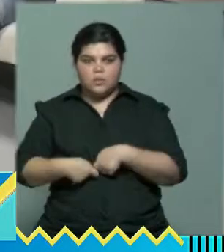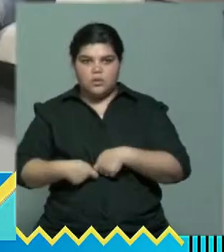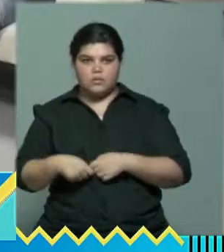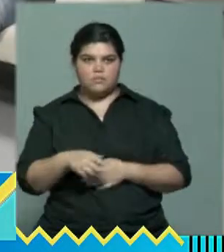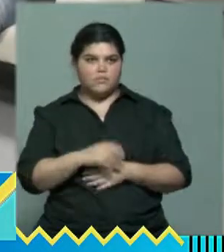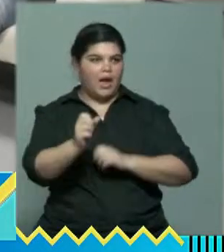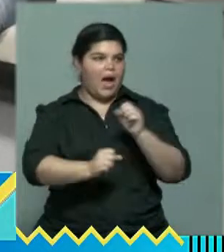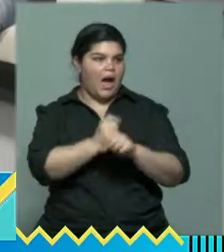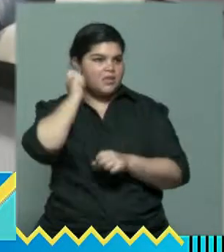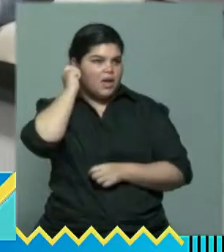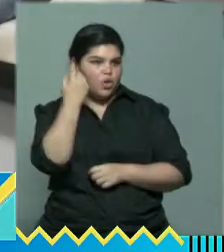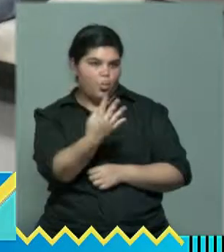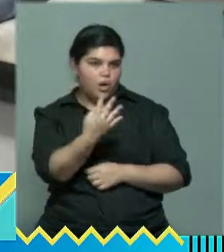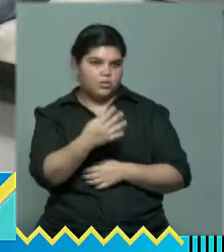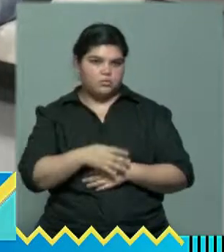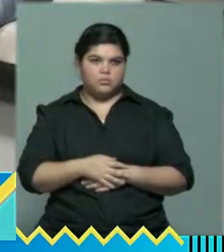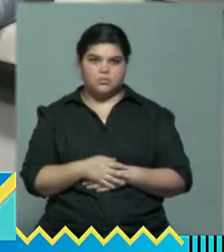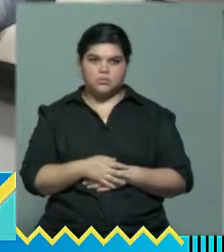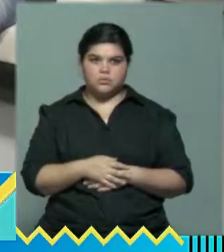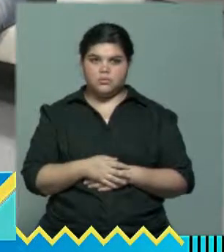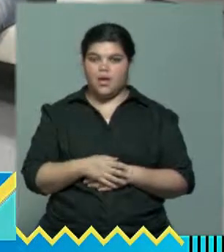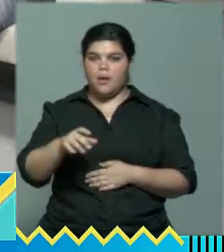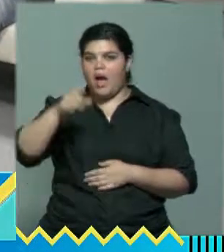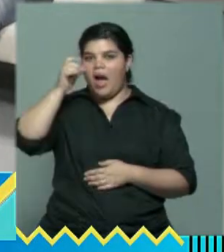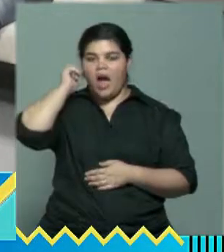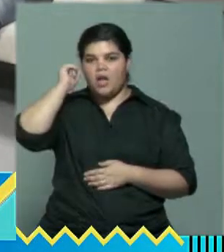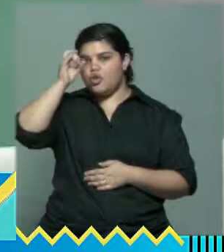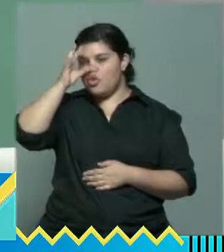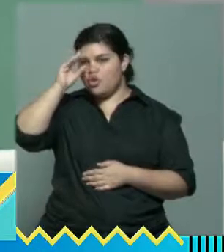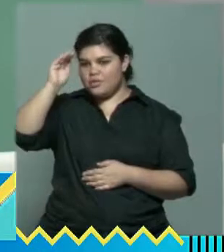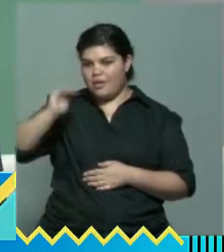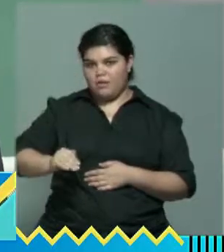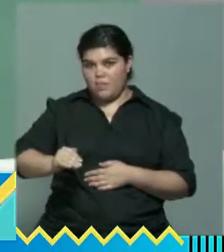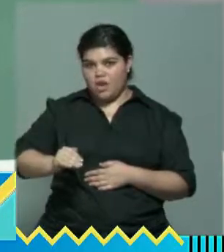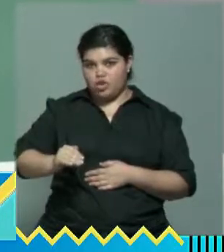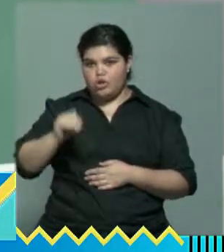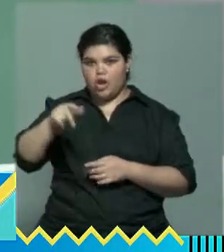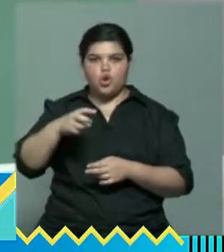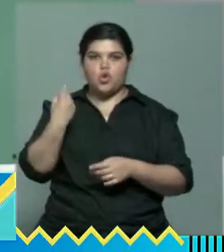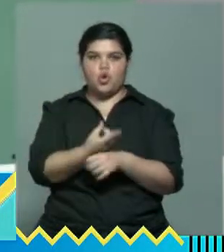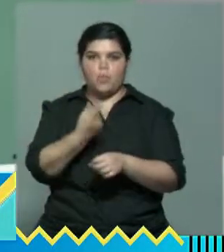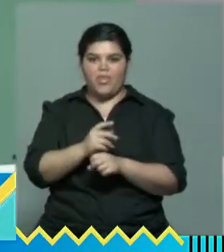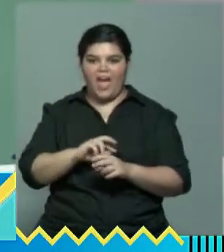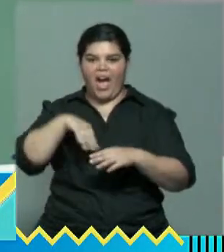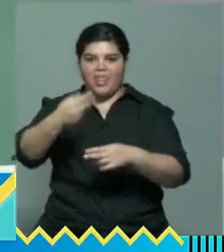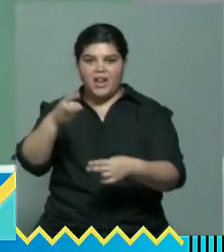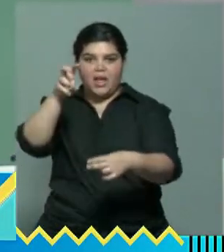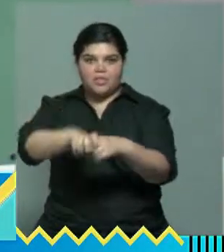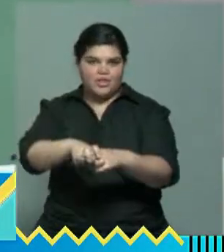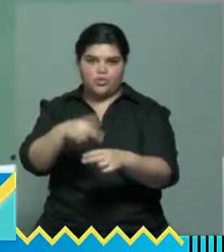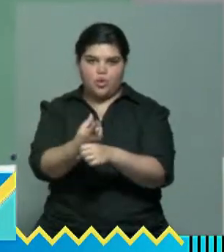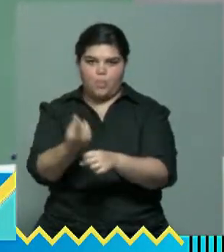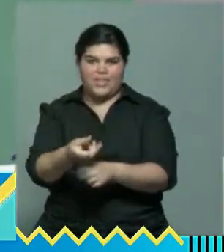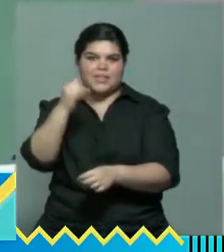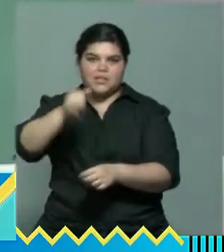4 años. Sí, en realidad lo que es el menor de 12 años no puede hacerlo en el asiento delantero. Claro. Debe hacerlo en los asientos posteriores y deben